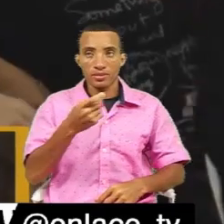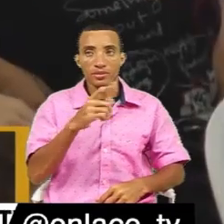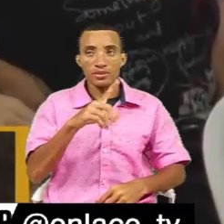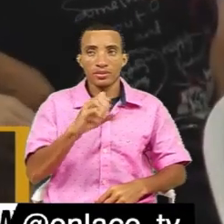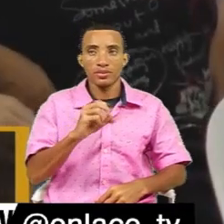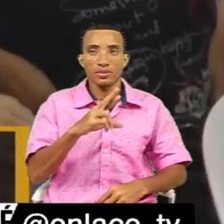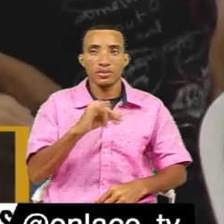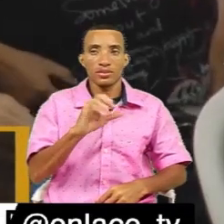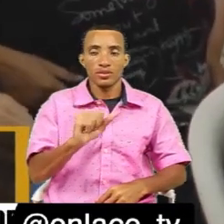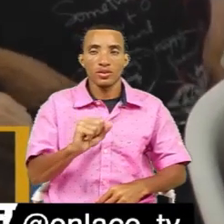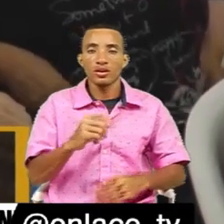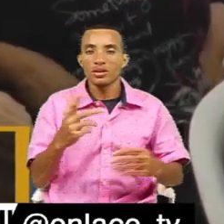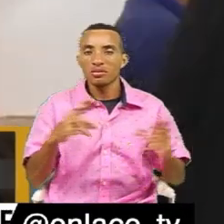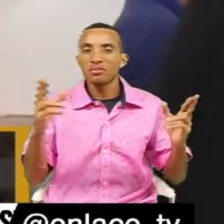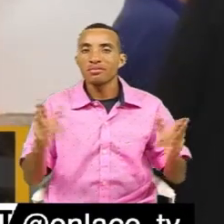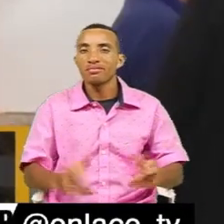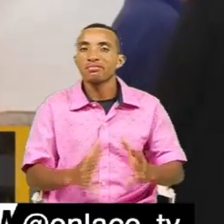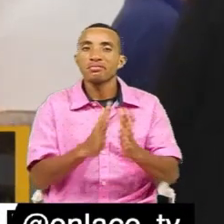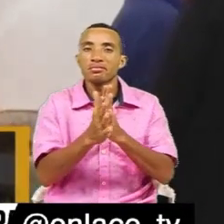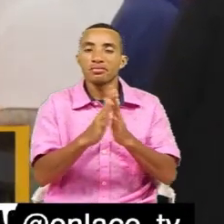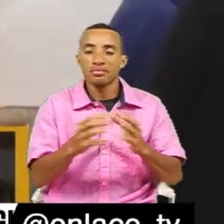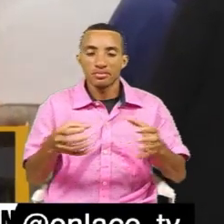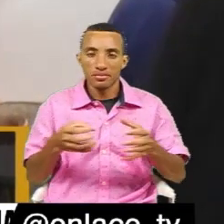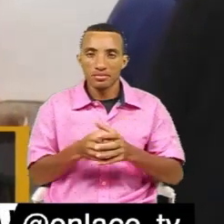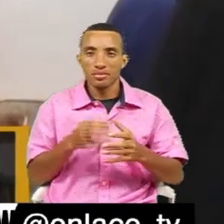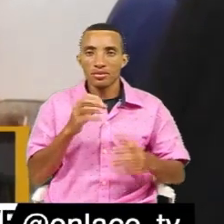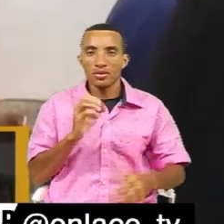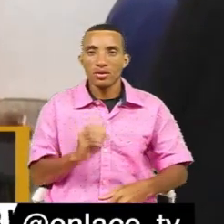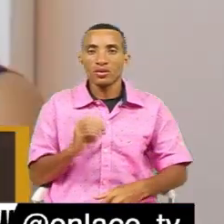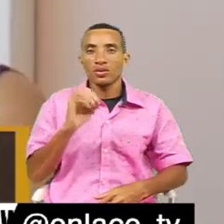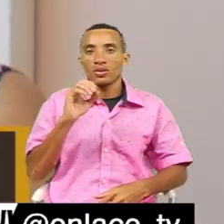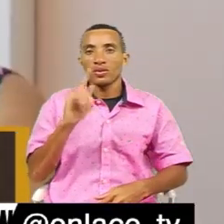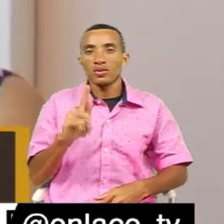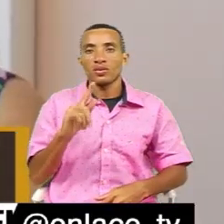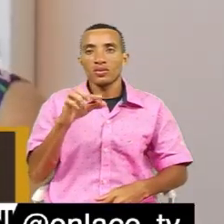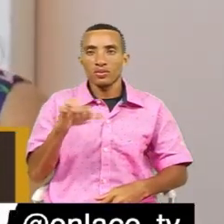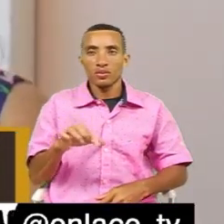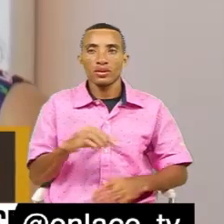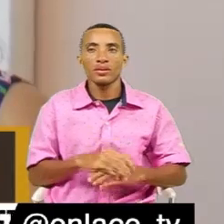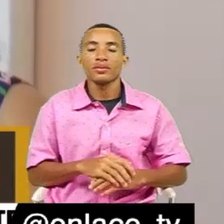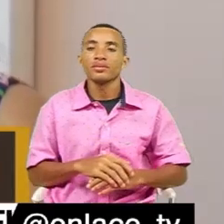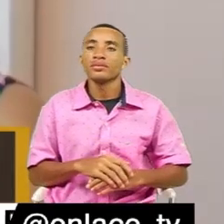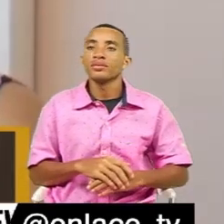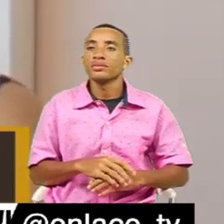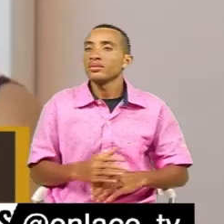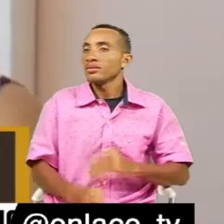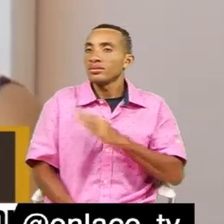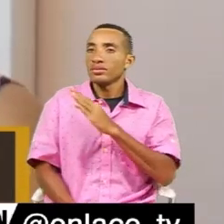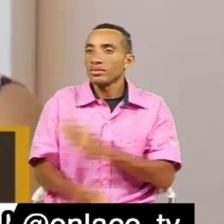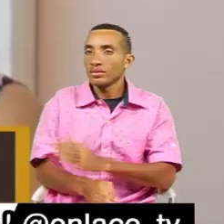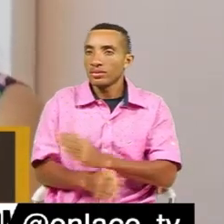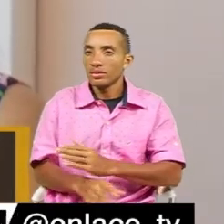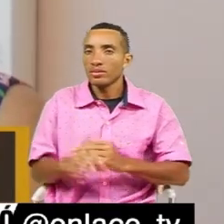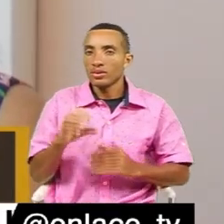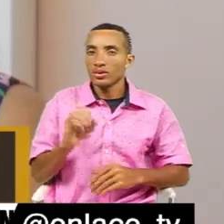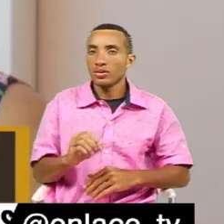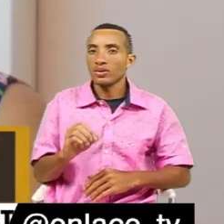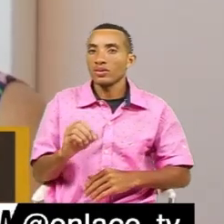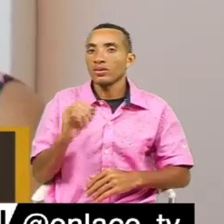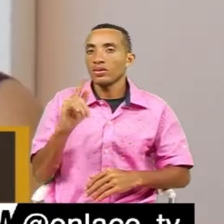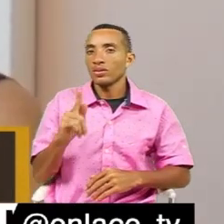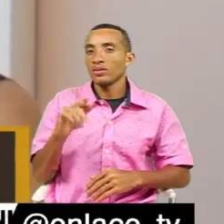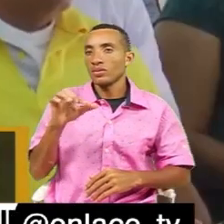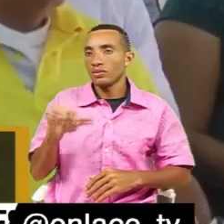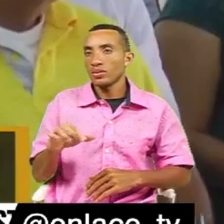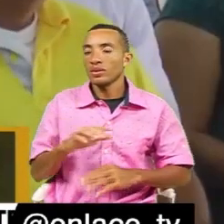Suárez, resume el papel a jugar por parte de la OFP en el posconflicto. Pues estamos en ese caminar. Yo pienso que la OFP siempre ha